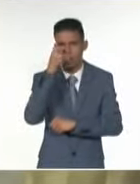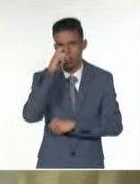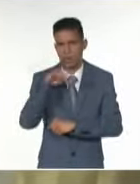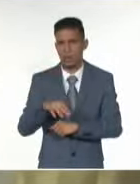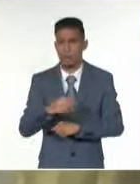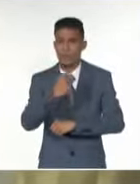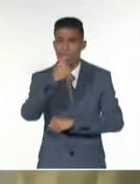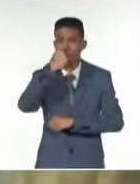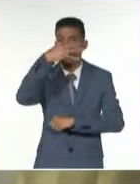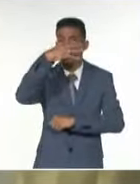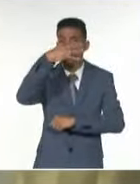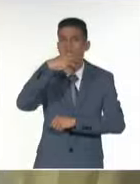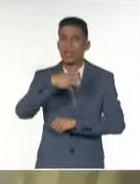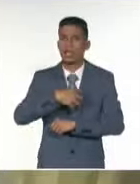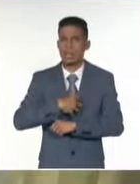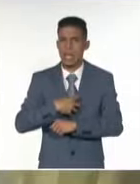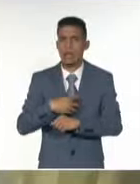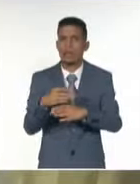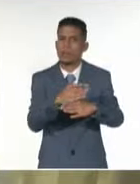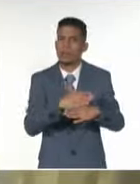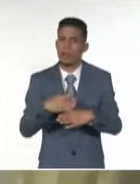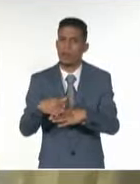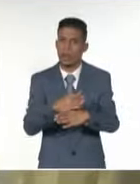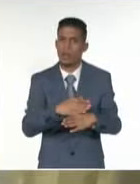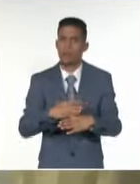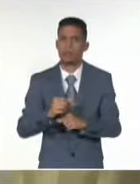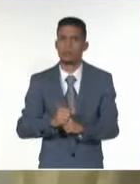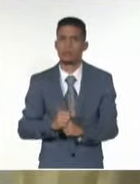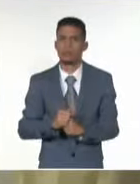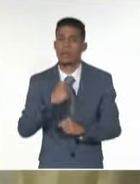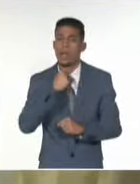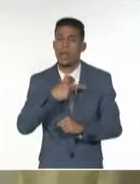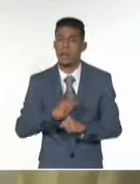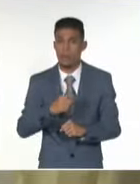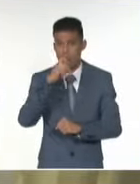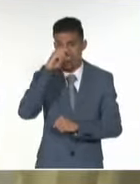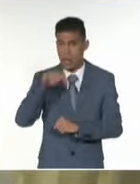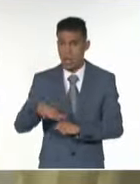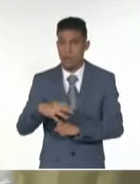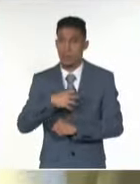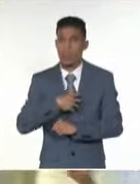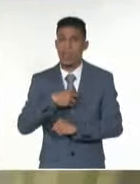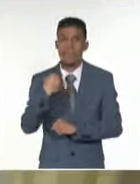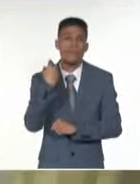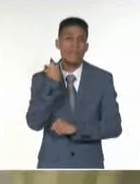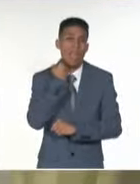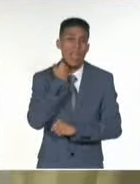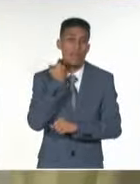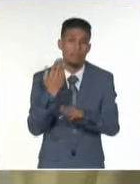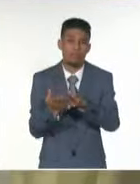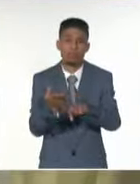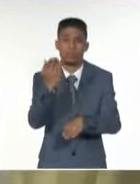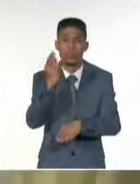sus precauciones y sus contraindicaciones. Precauciones es niños que presenten fiebre, vómitos o diarrea no deben ser vacunados con esta